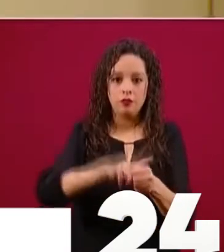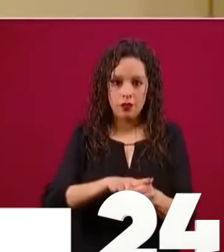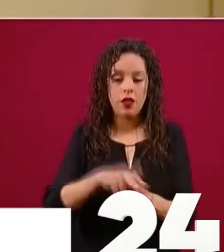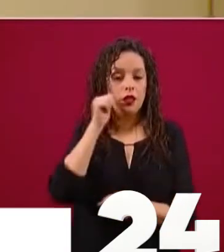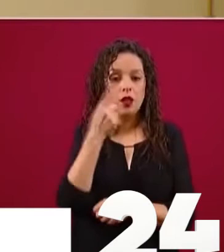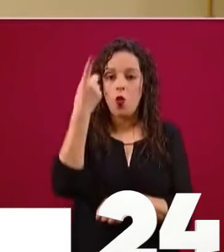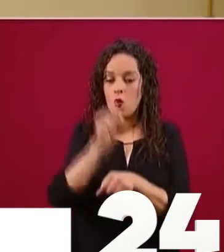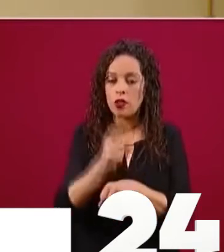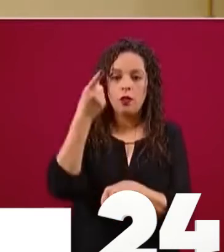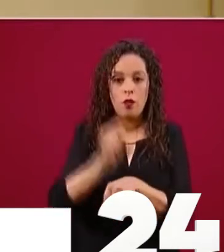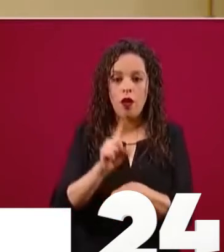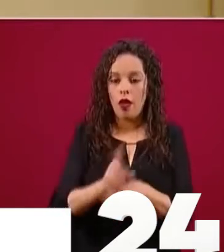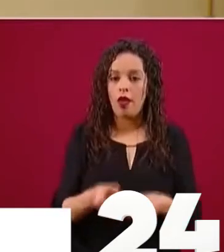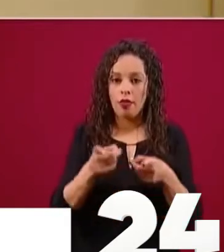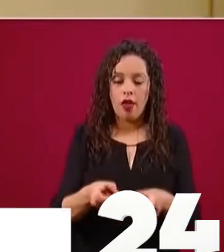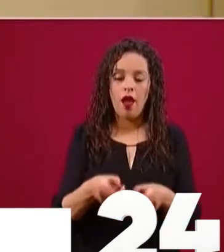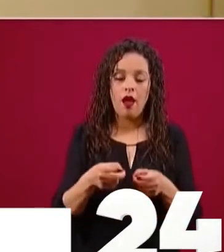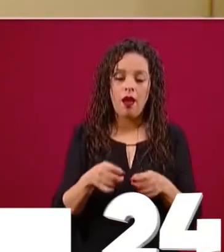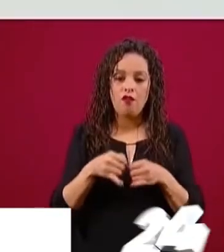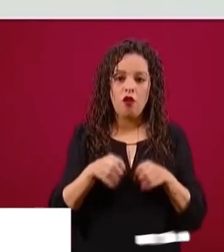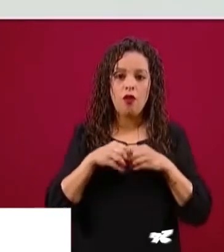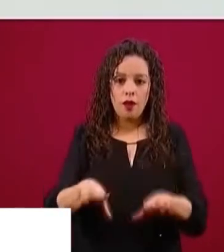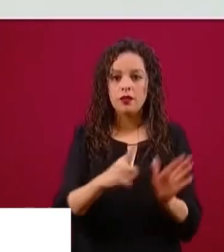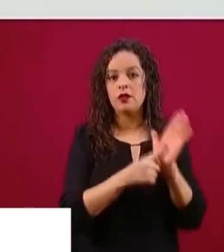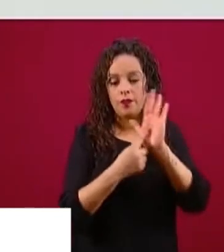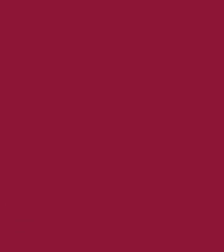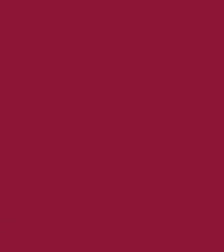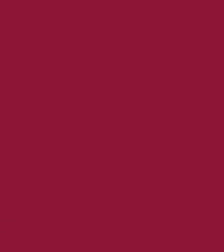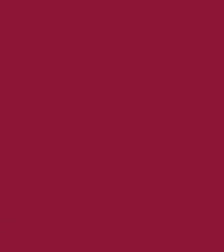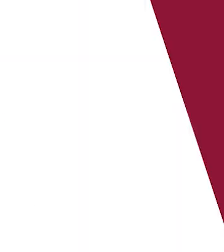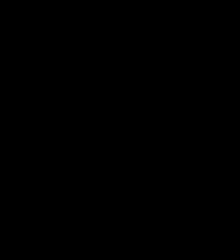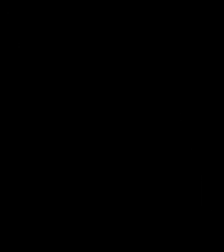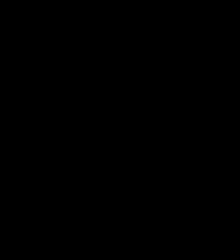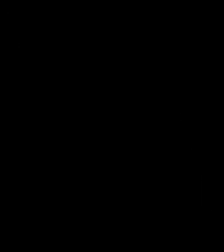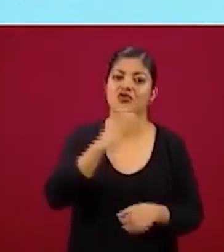en fallecimientos de personal de salud al sumar 22 casos.